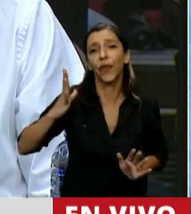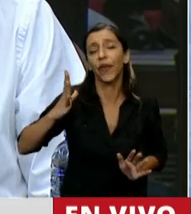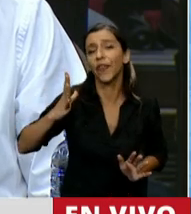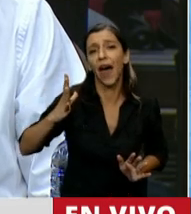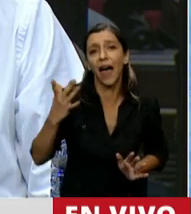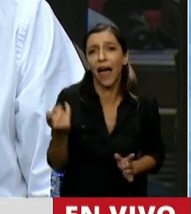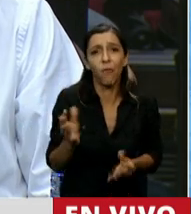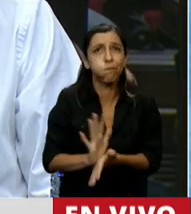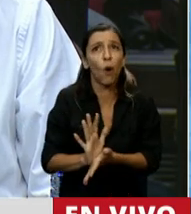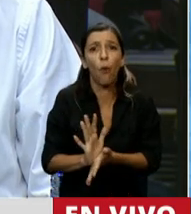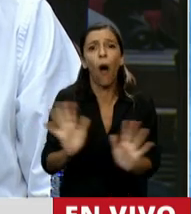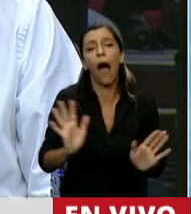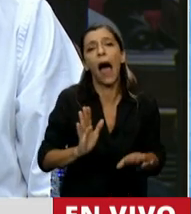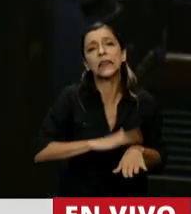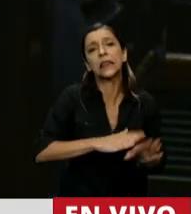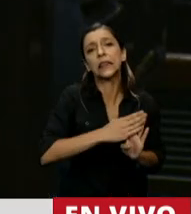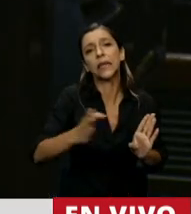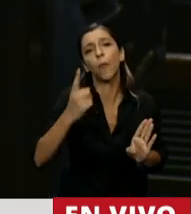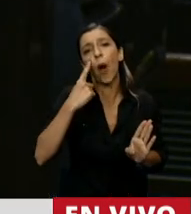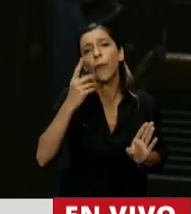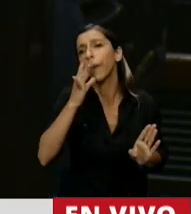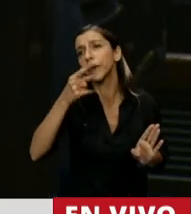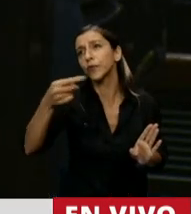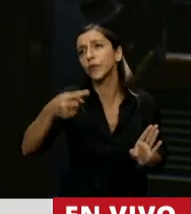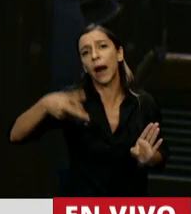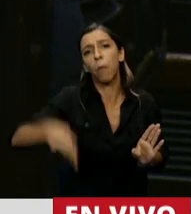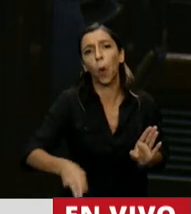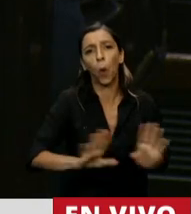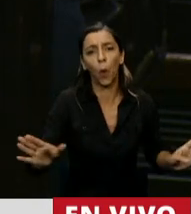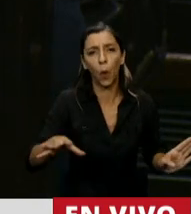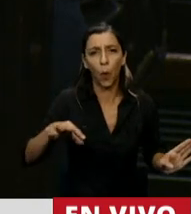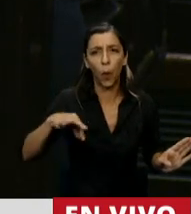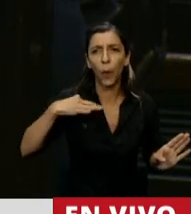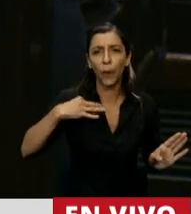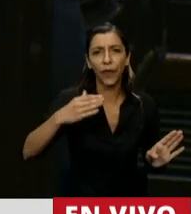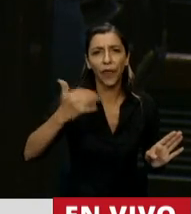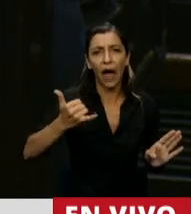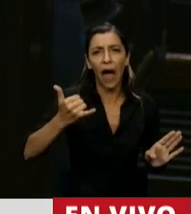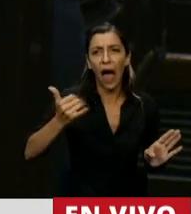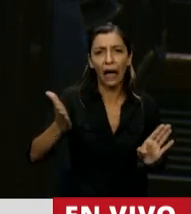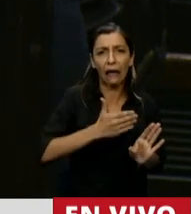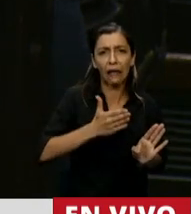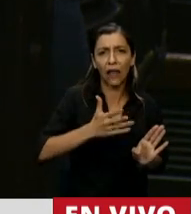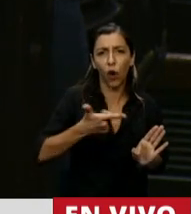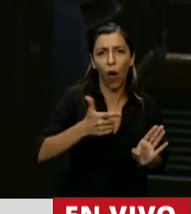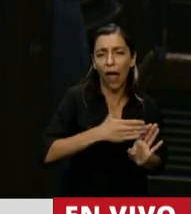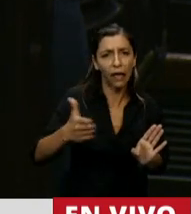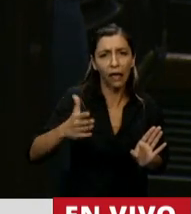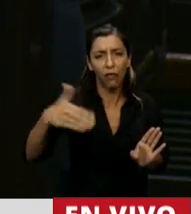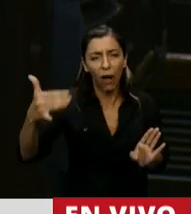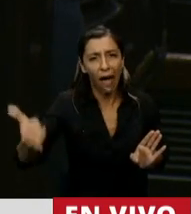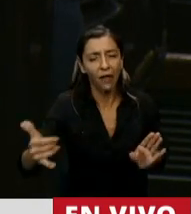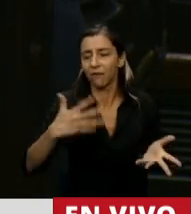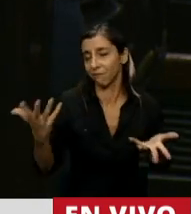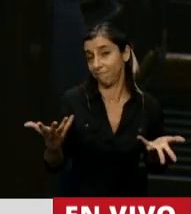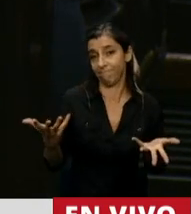14 semanas. Hay consideraciones del proyecto que acompaño y otras que no. Acompaño y estoy